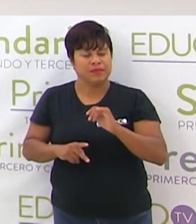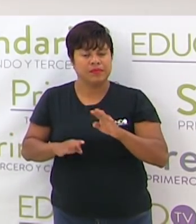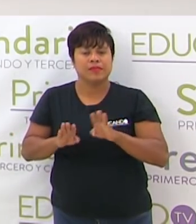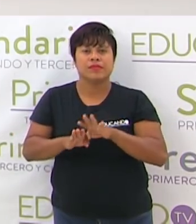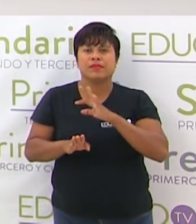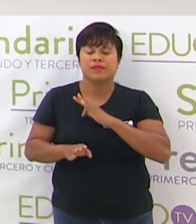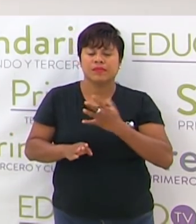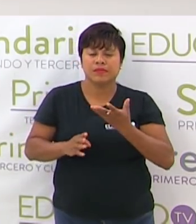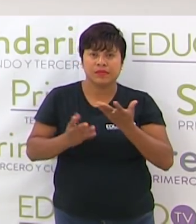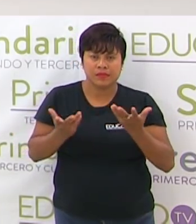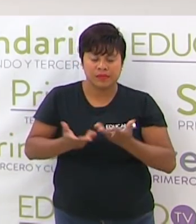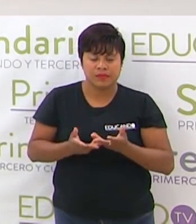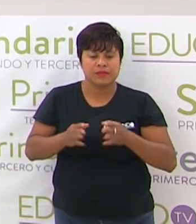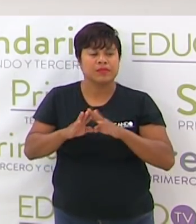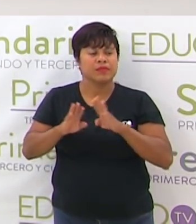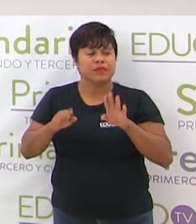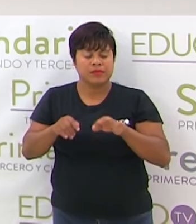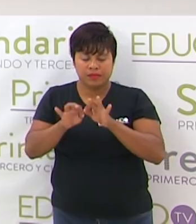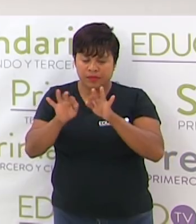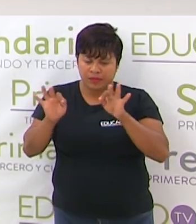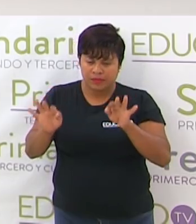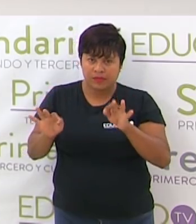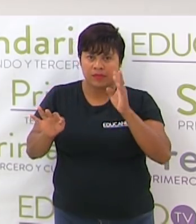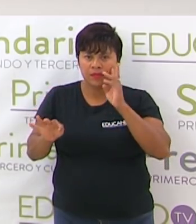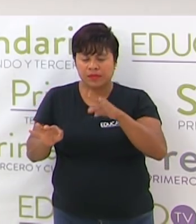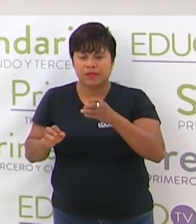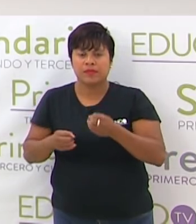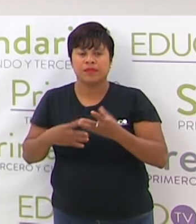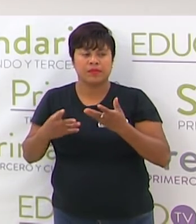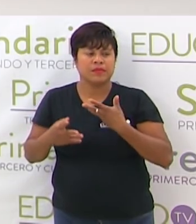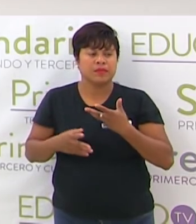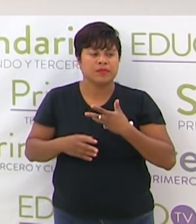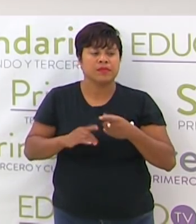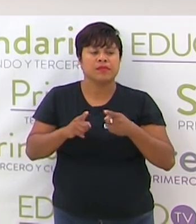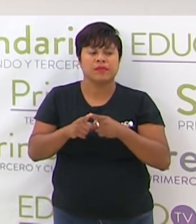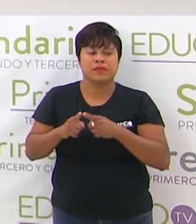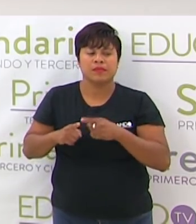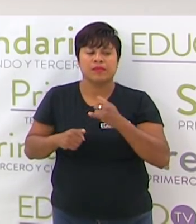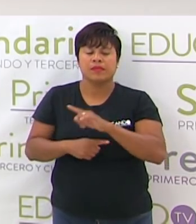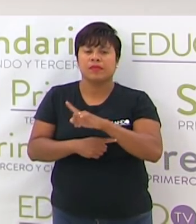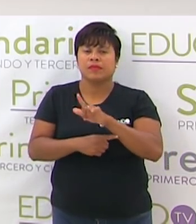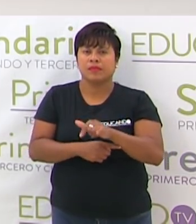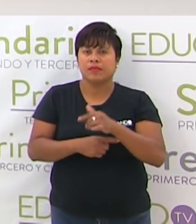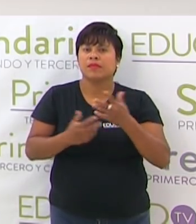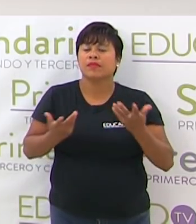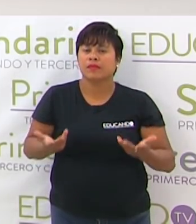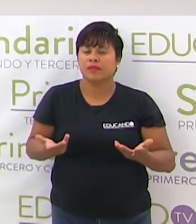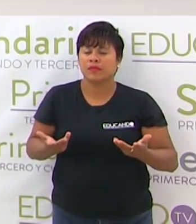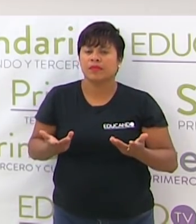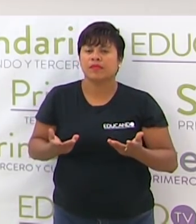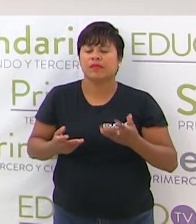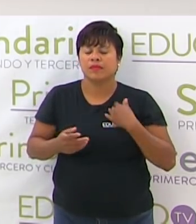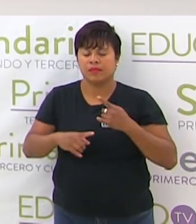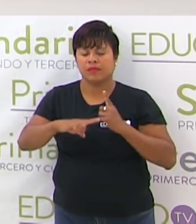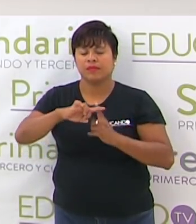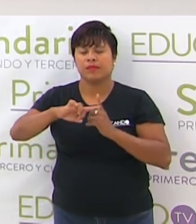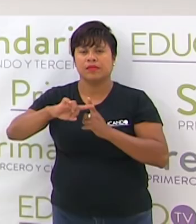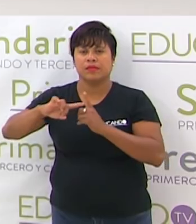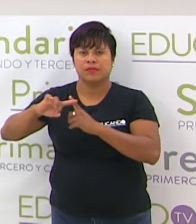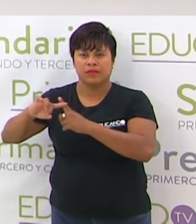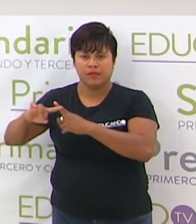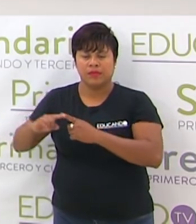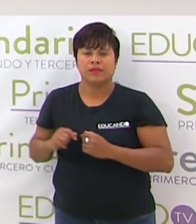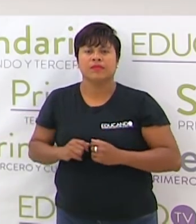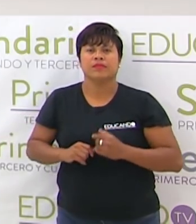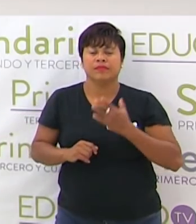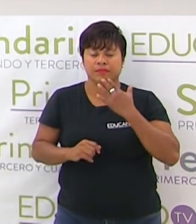¿Y cómo lo puedo obtener? Pues tomando una regla y midiendo todos sus lados. Y después, ¿qué hago? Los voy a